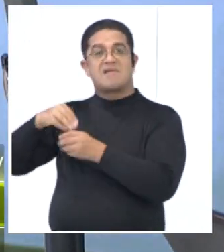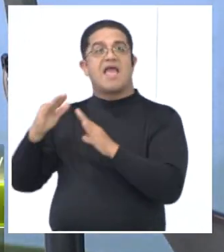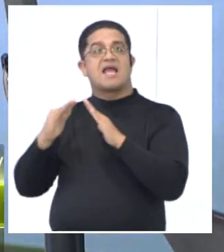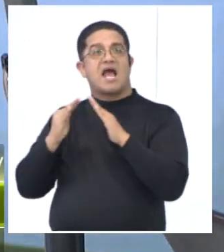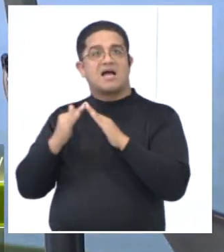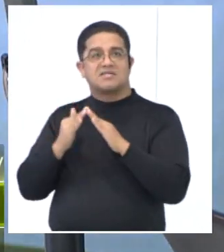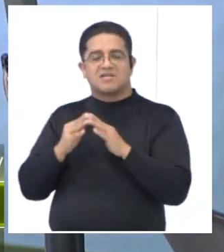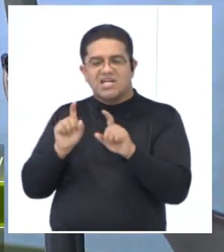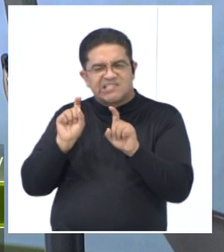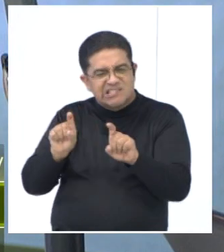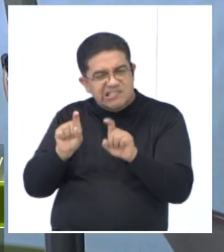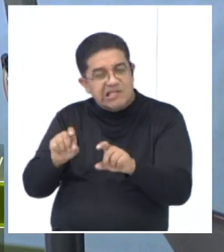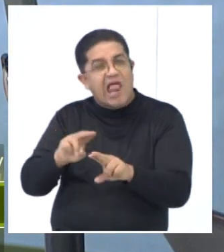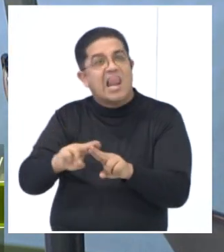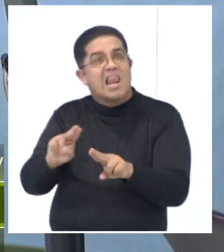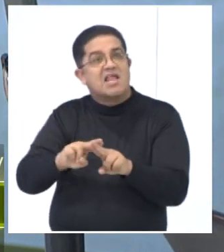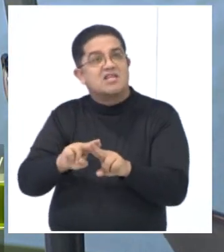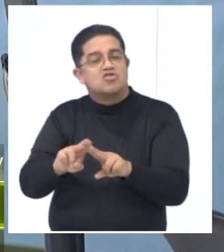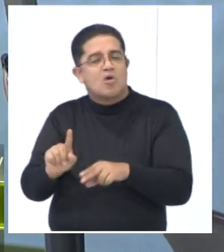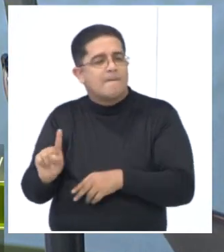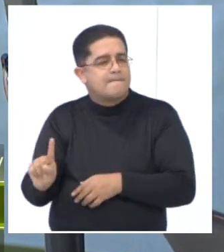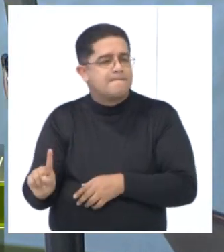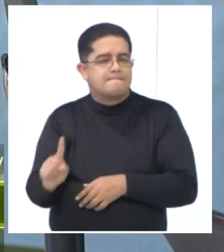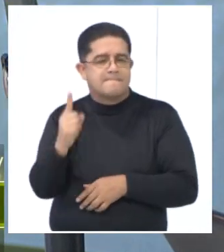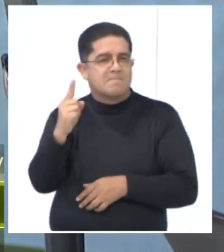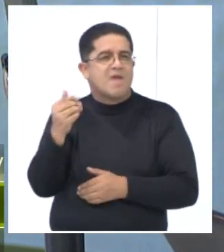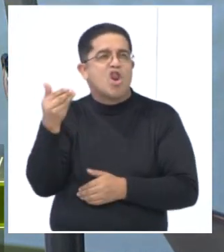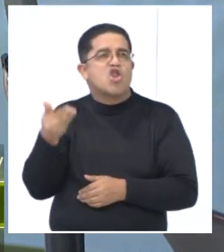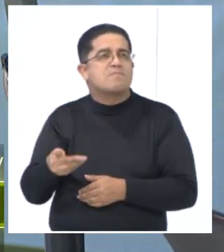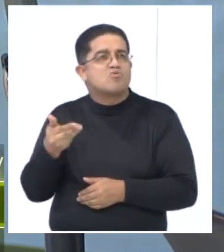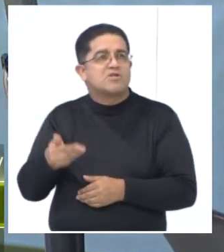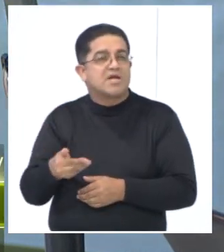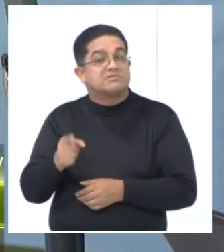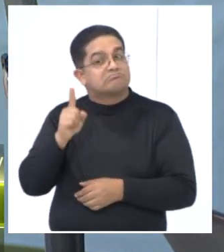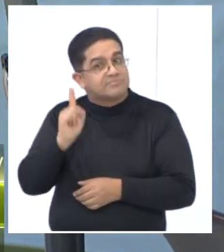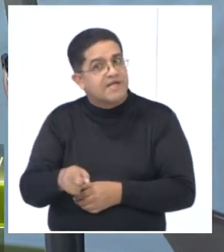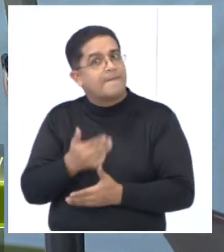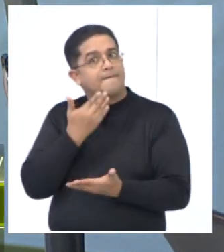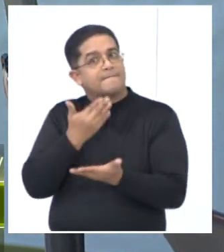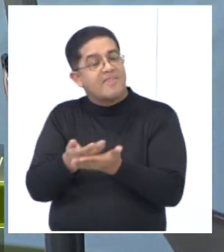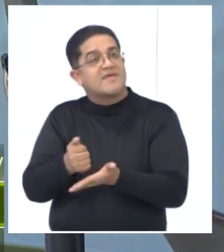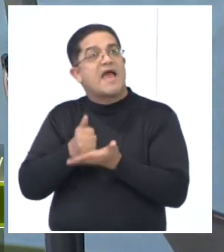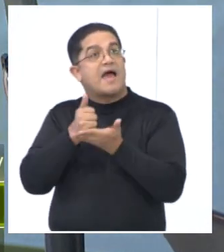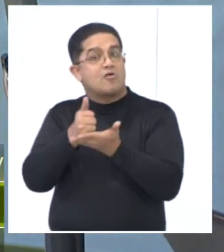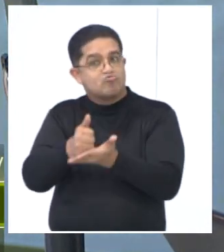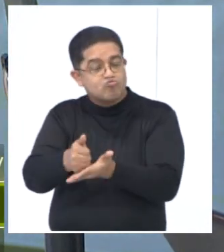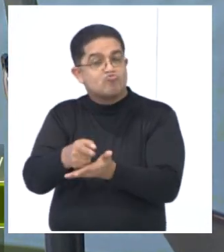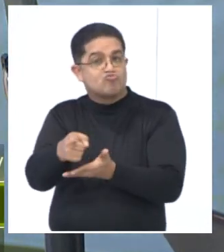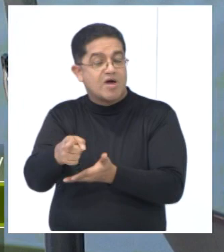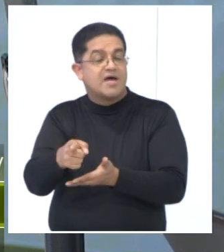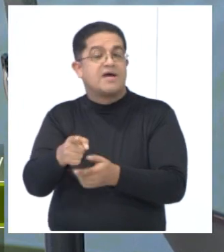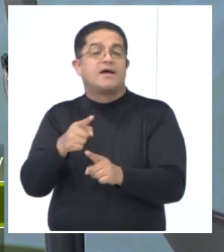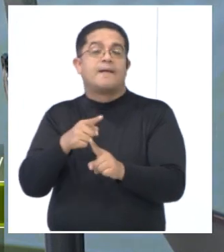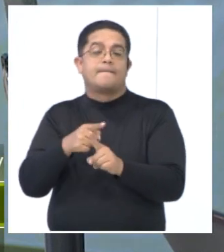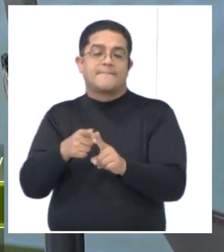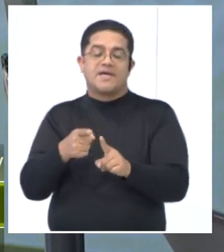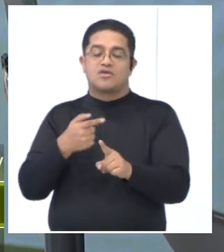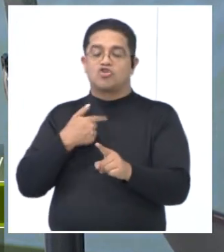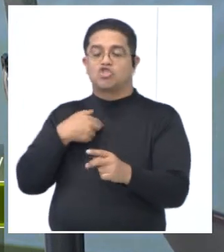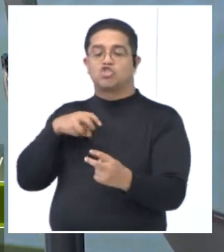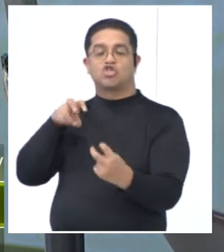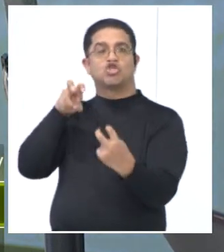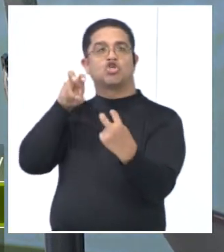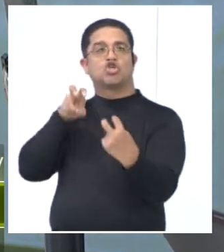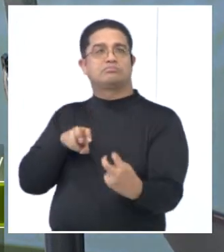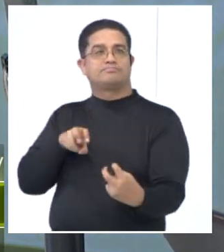le fomenta al niño lo primordial y lo importante que es pedir ayuda, lo sano que es, pero eso empieza cuando yo me siento en un